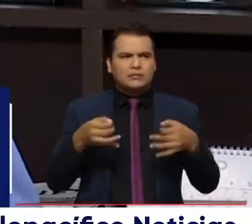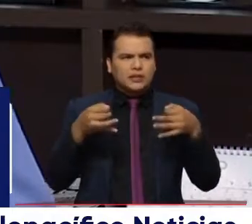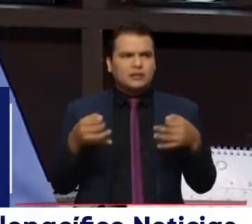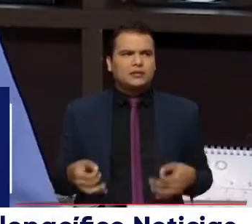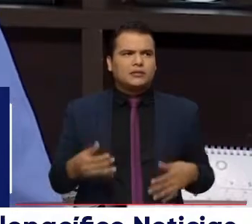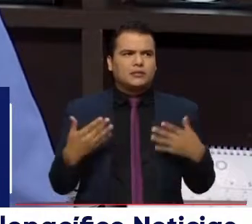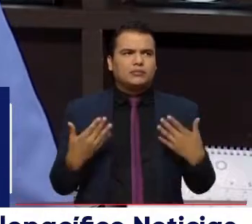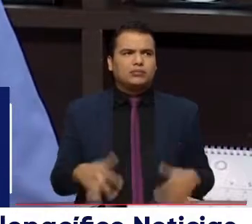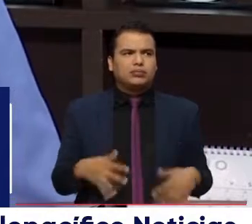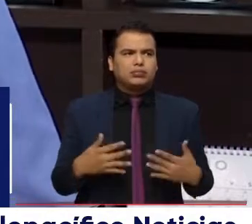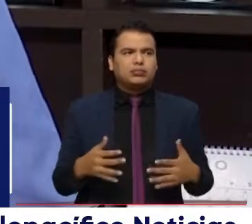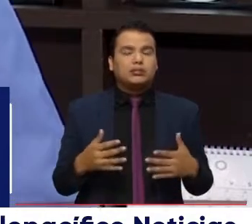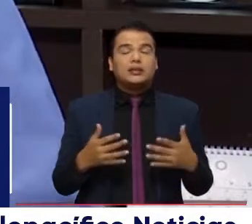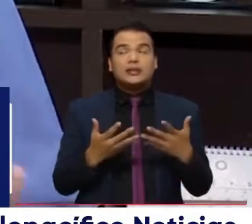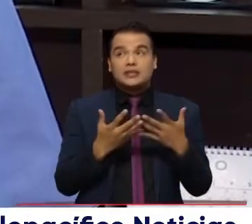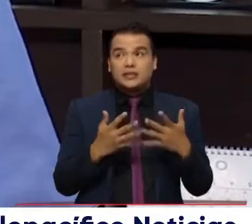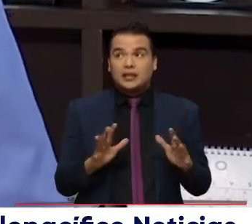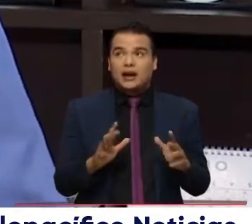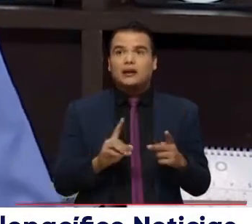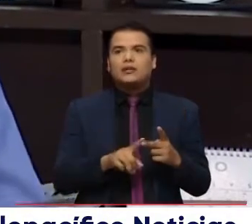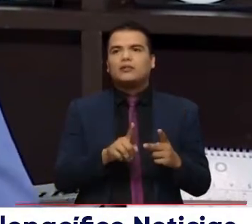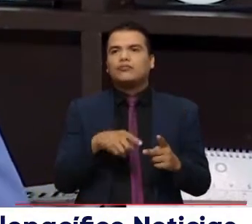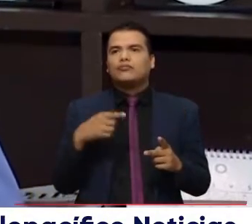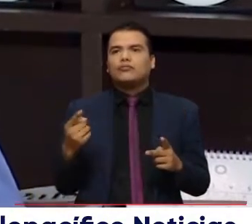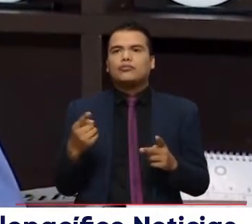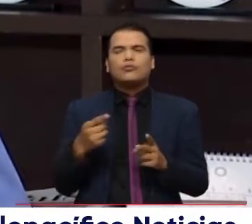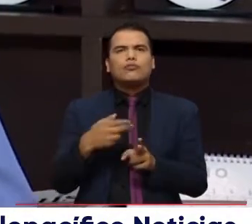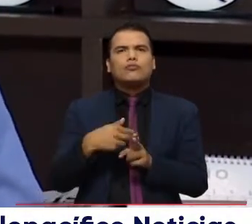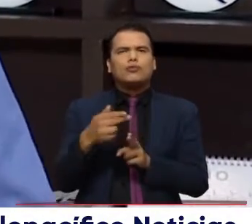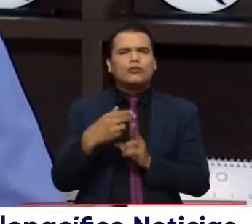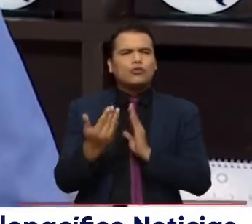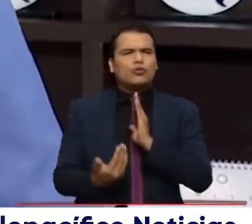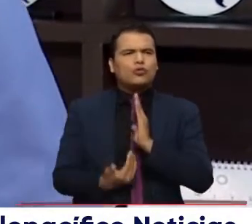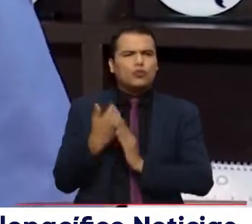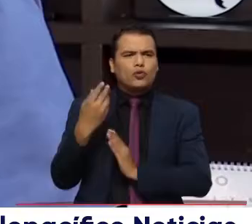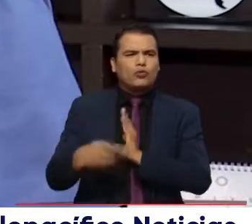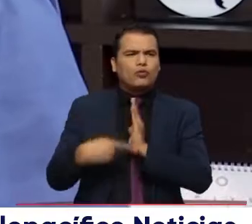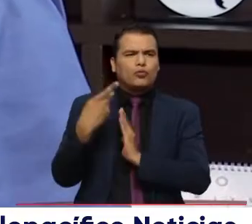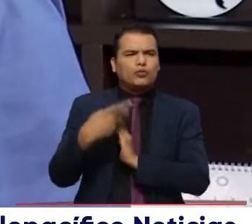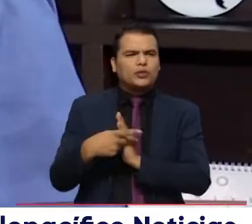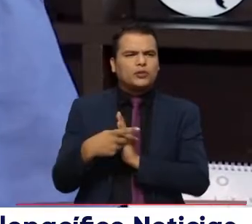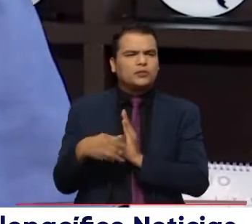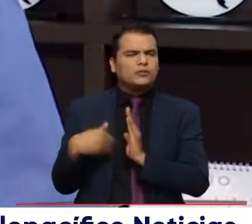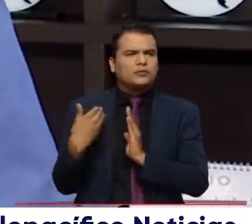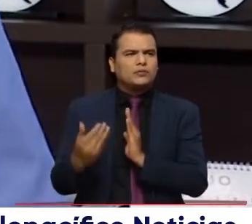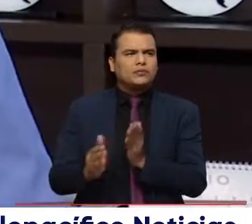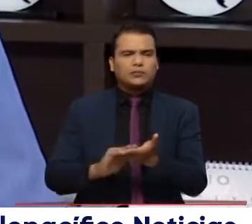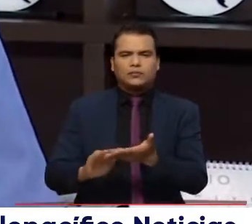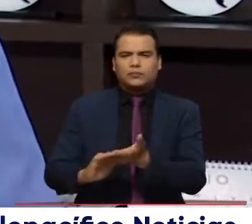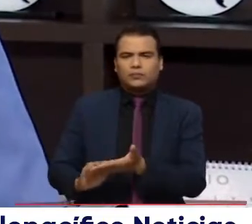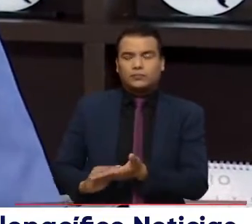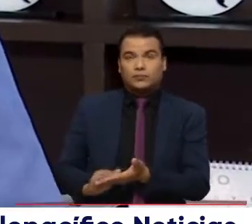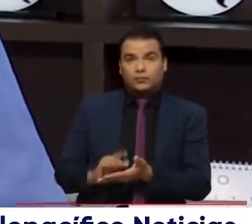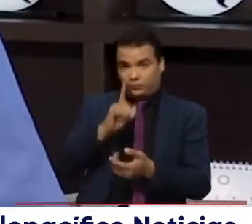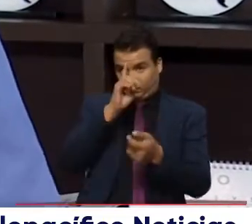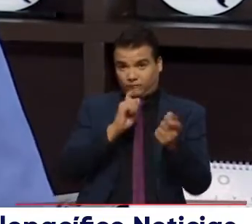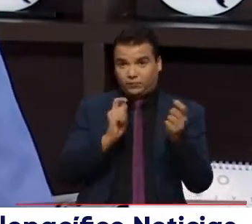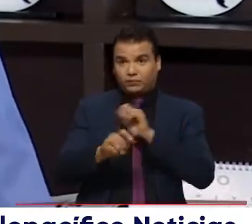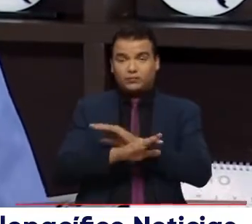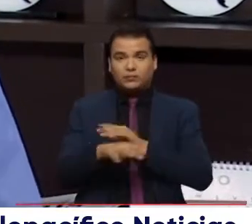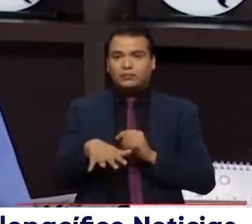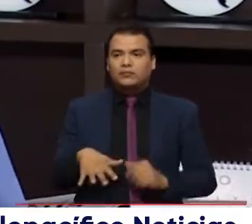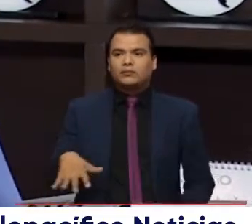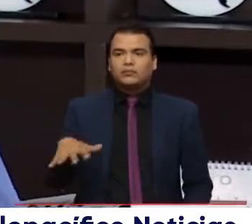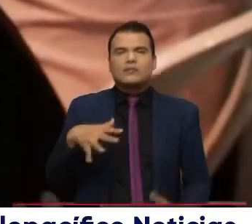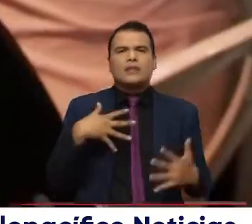alrededor de 16 metros cuadrados, estamos en un proyecto muy interesante de renovar y transformar todo lo que es el